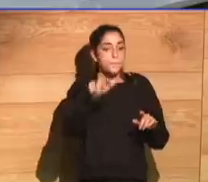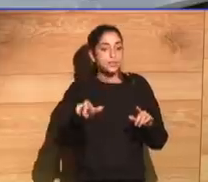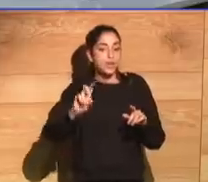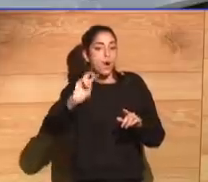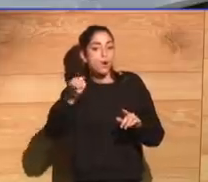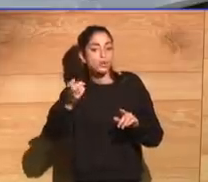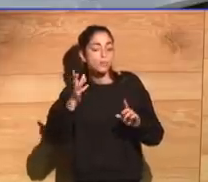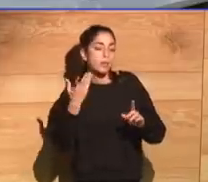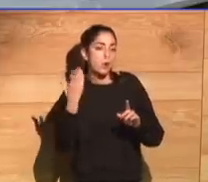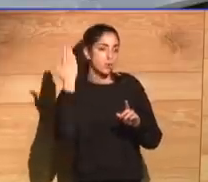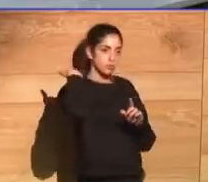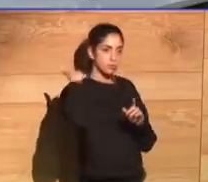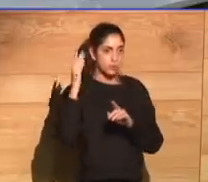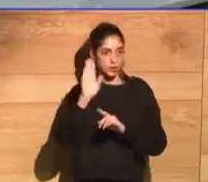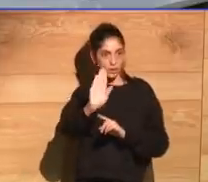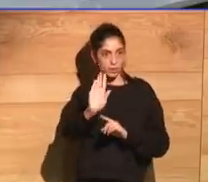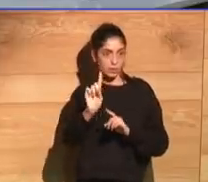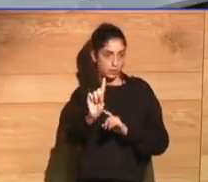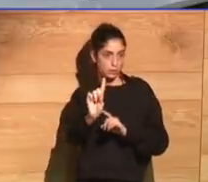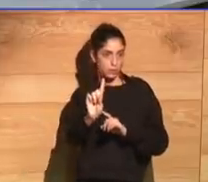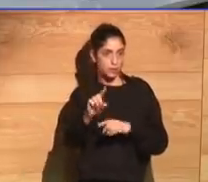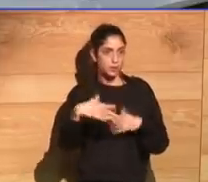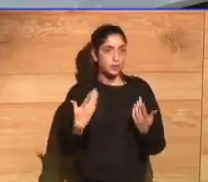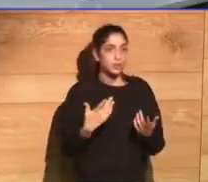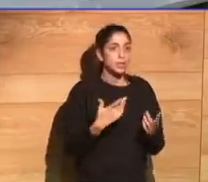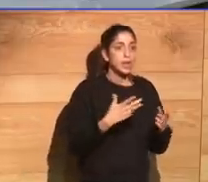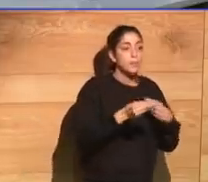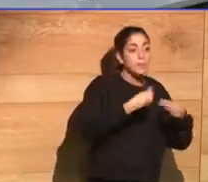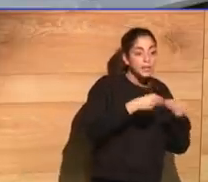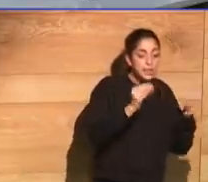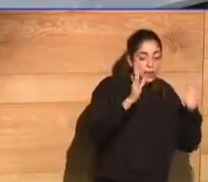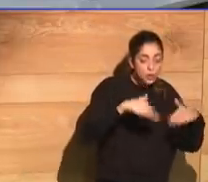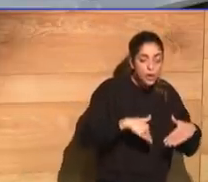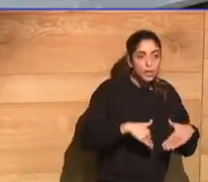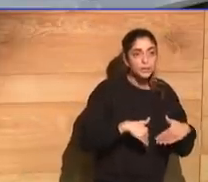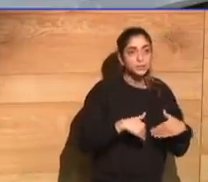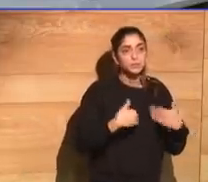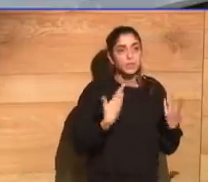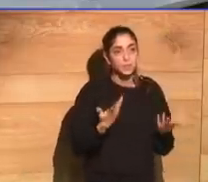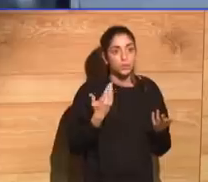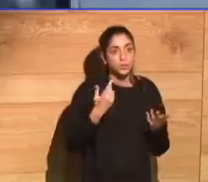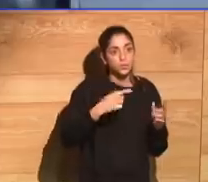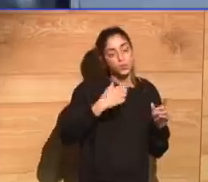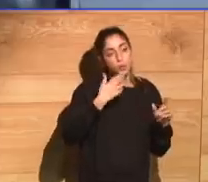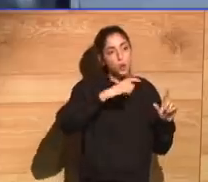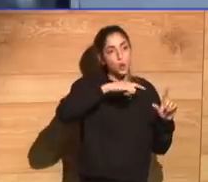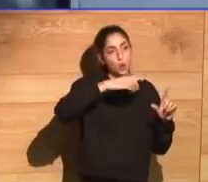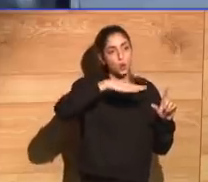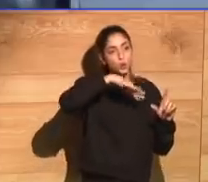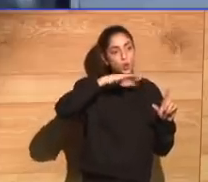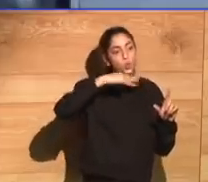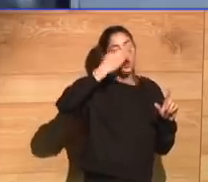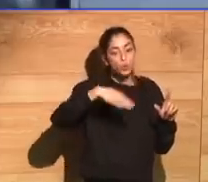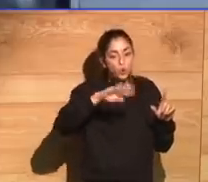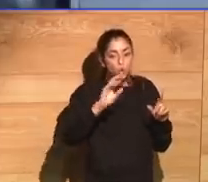así. Claro. Y por varias razones. Una, porque tienes que llegar a ese material. Otra, porque le está imprimiendo otro tono. Por ejemplo, Lester dice que el rollo ese de Bill